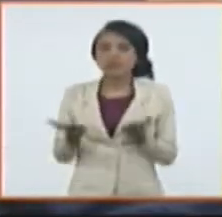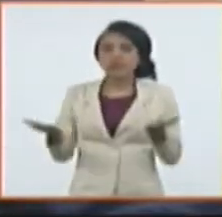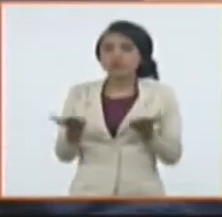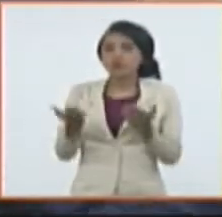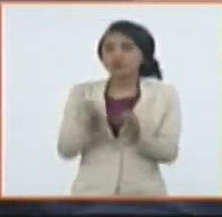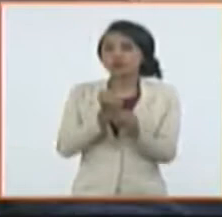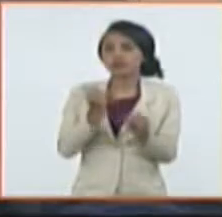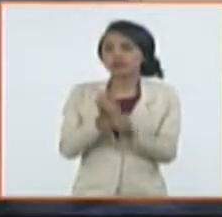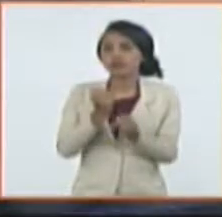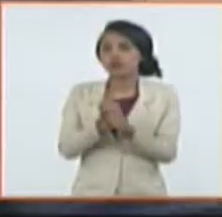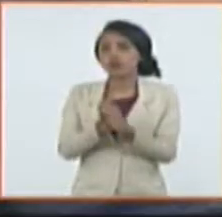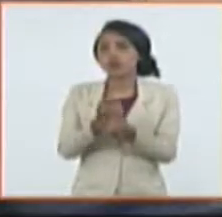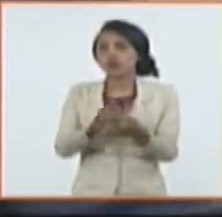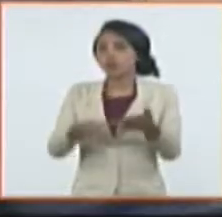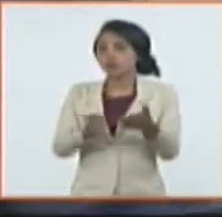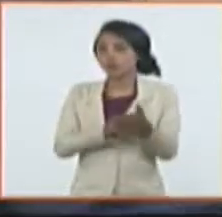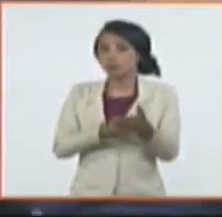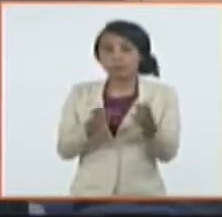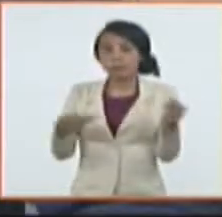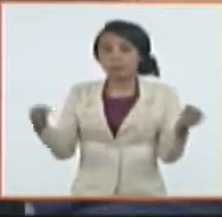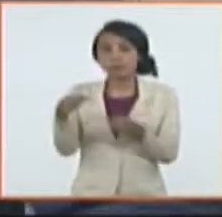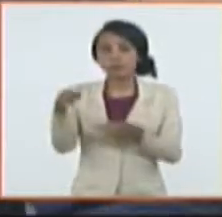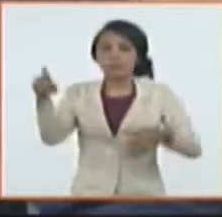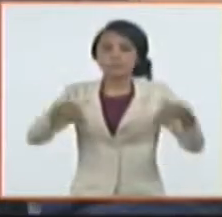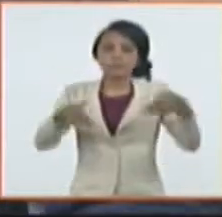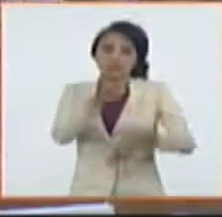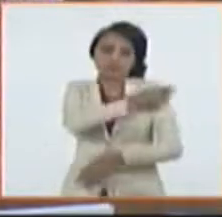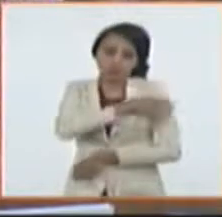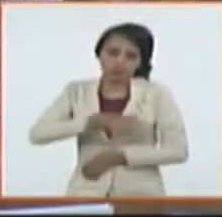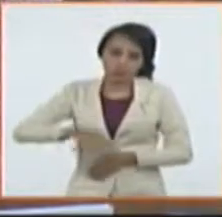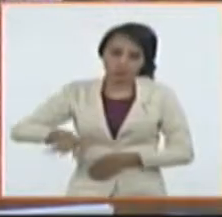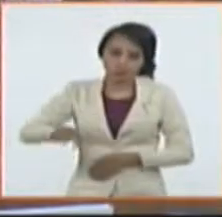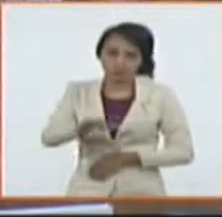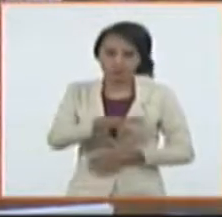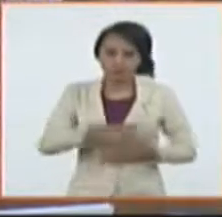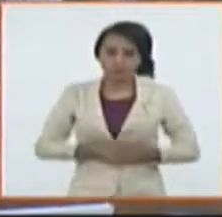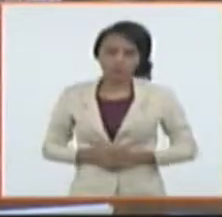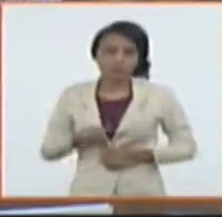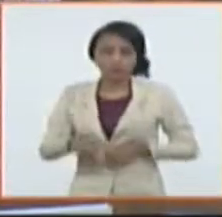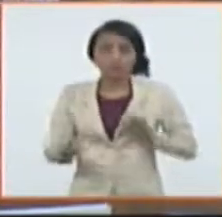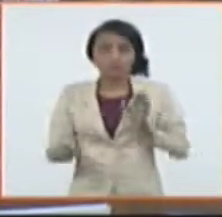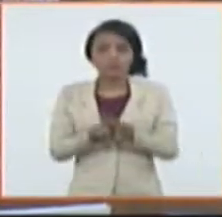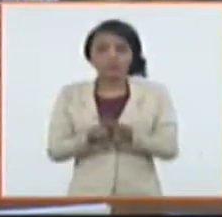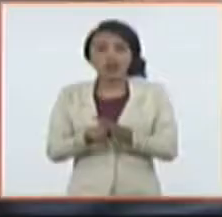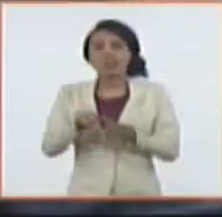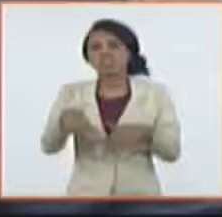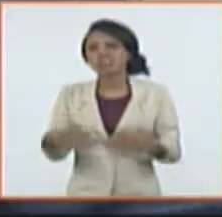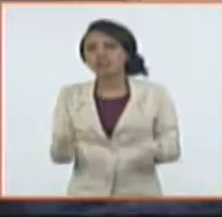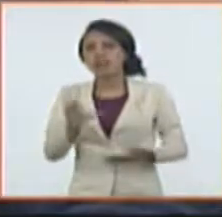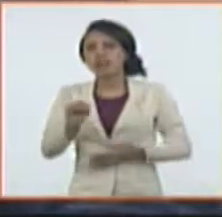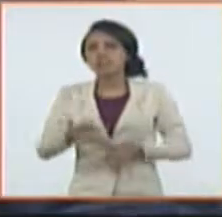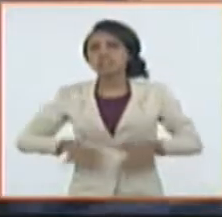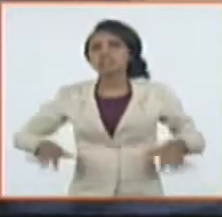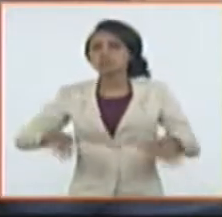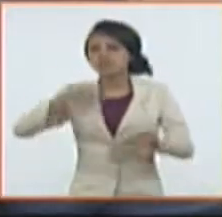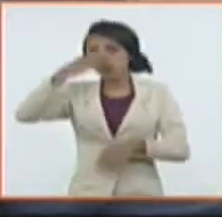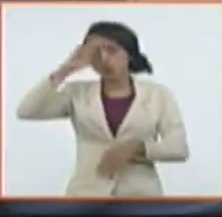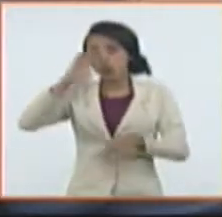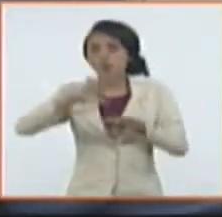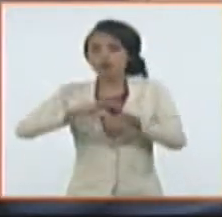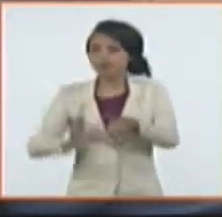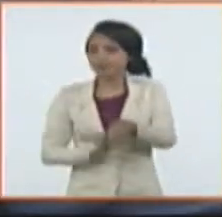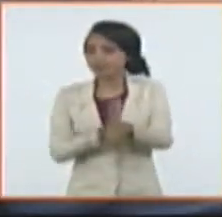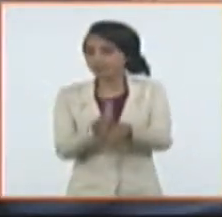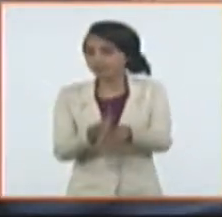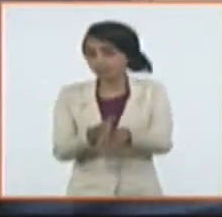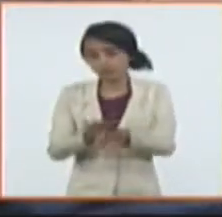todo la participación popular. Bueno, vamos a comenzar por hablar de la situación del país. Como todos